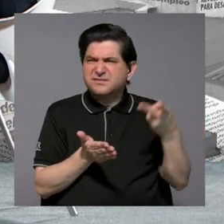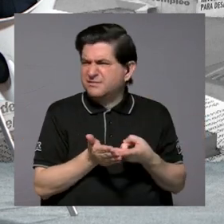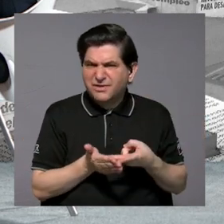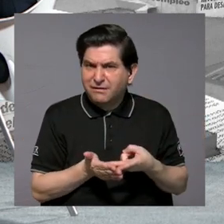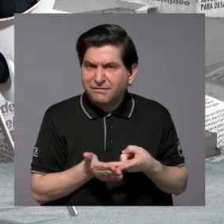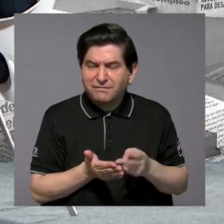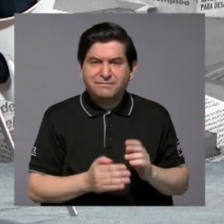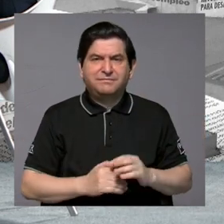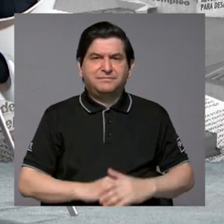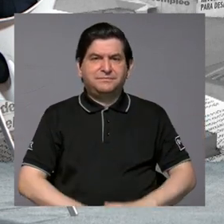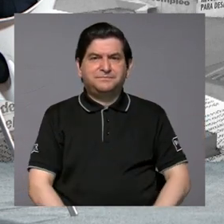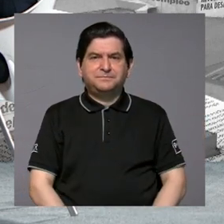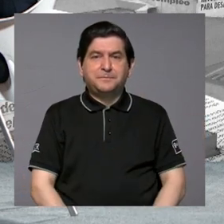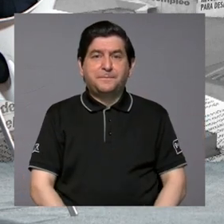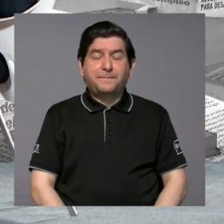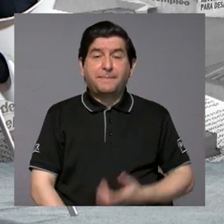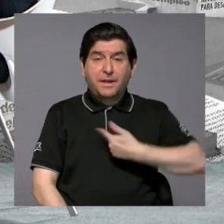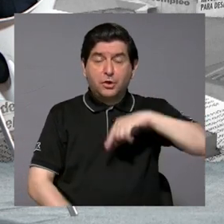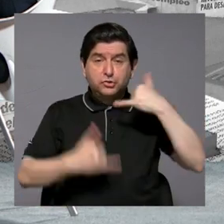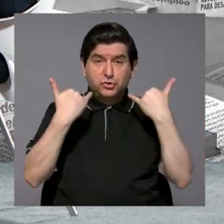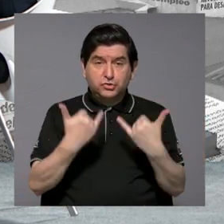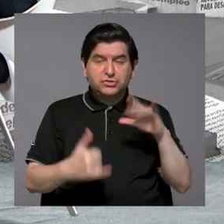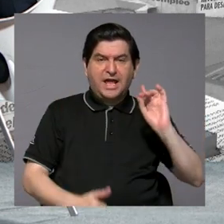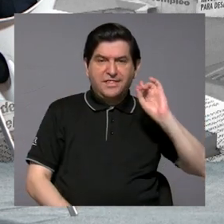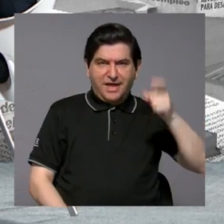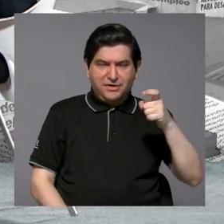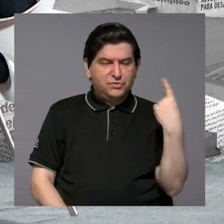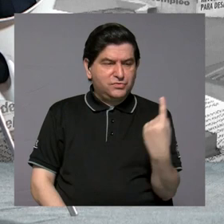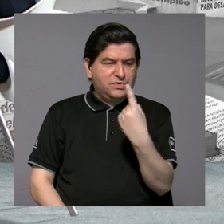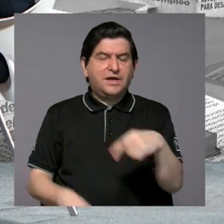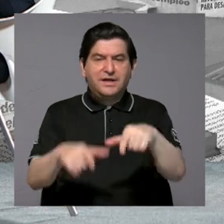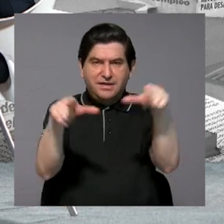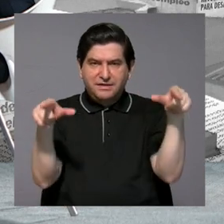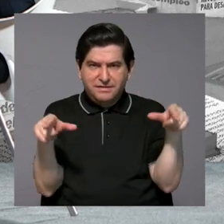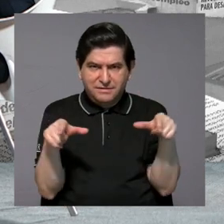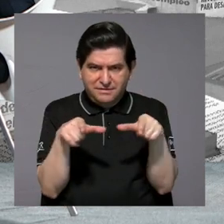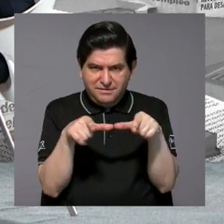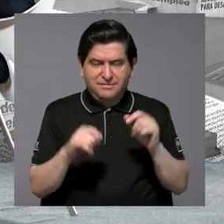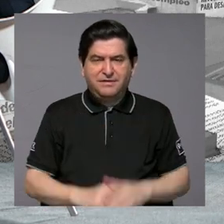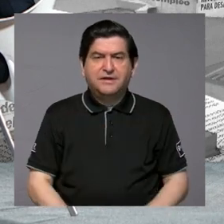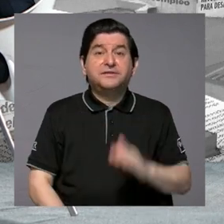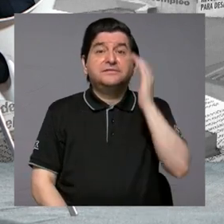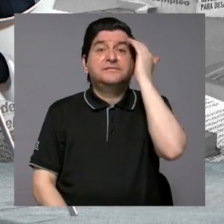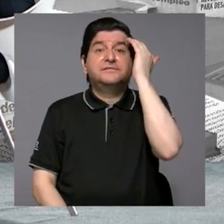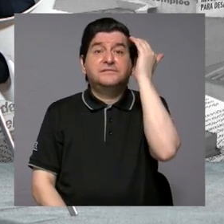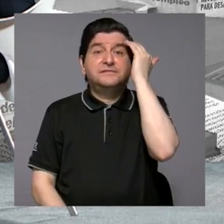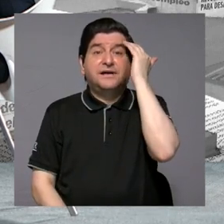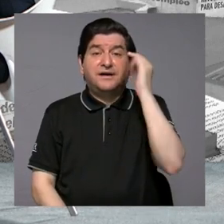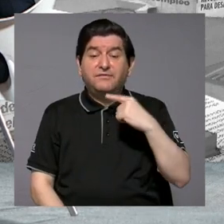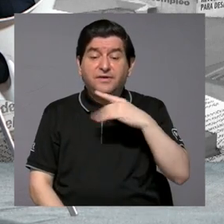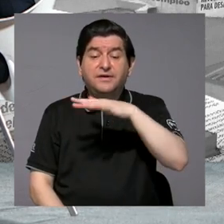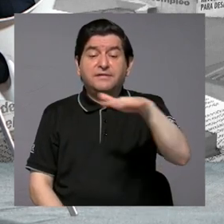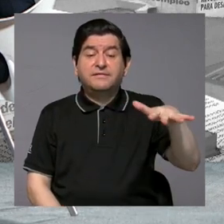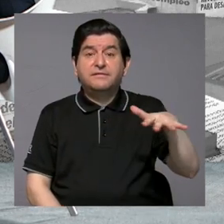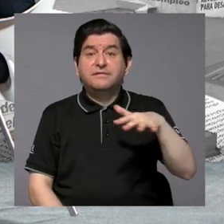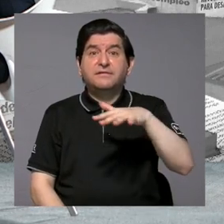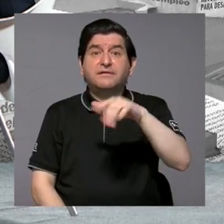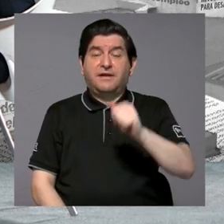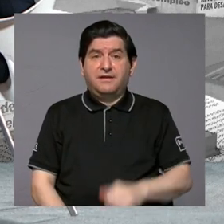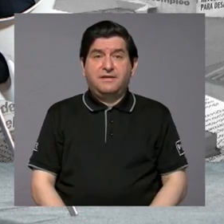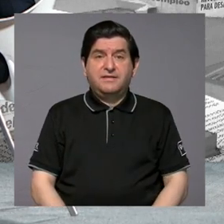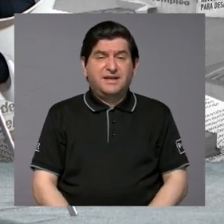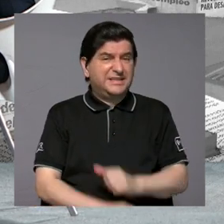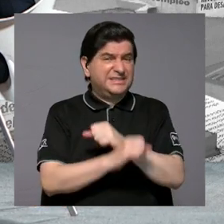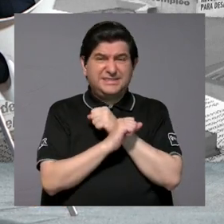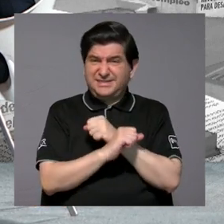Okay Eh hemos levantado diagnósticos en cada uno de de los sectores para saber cuál es la realidad eh en